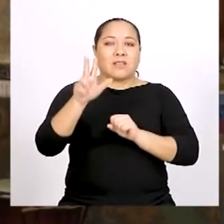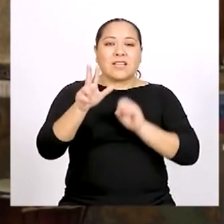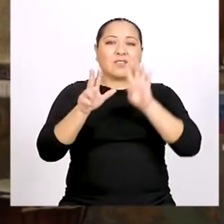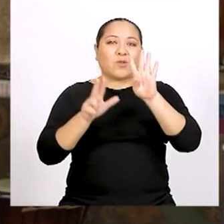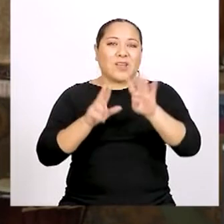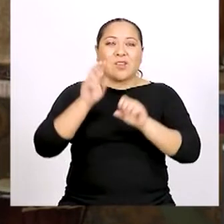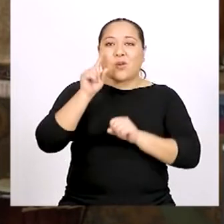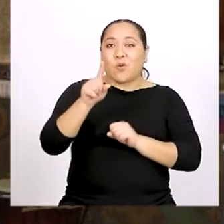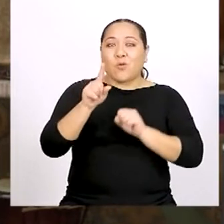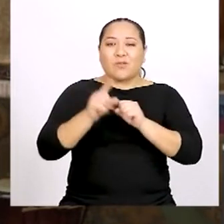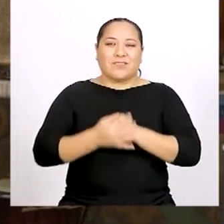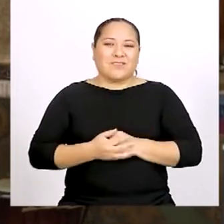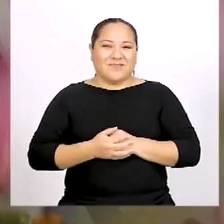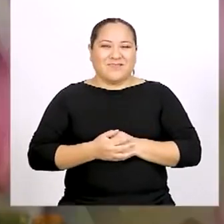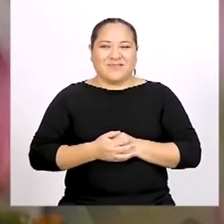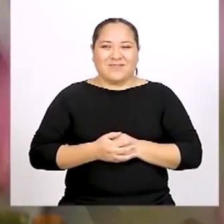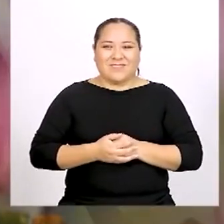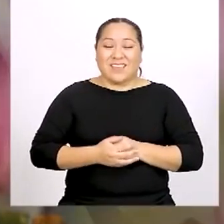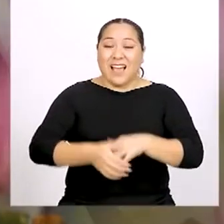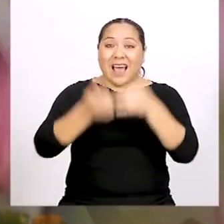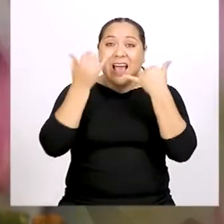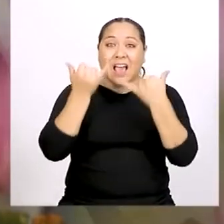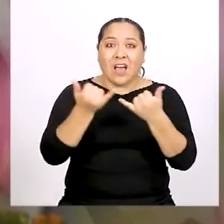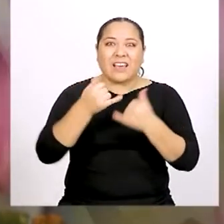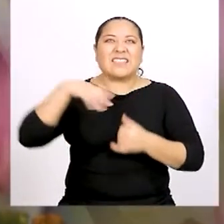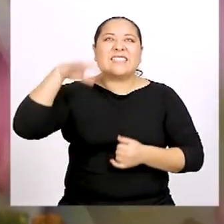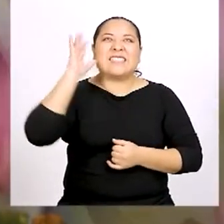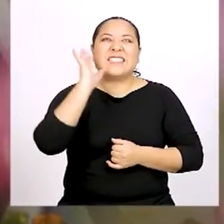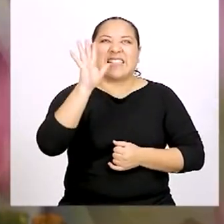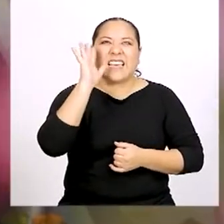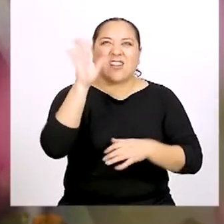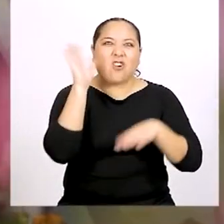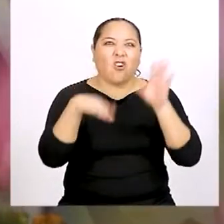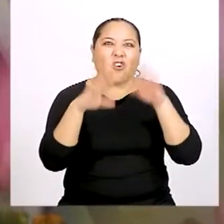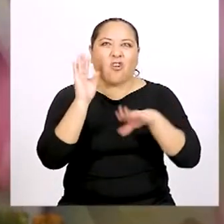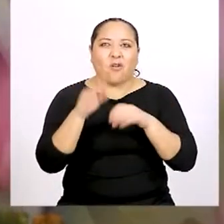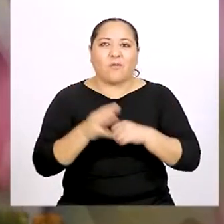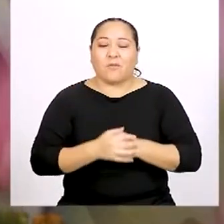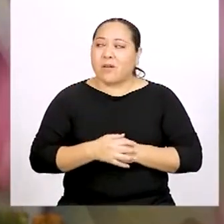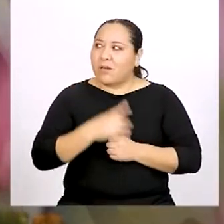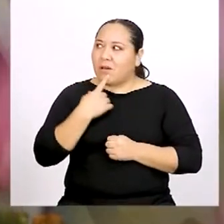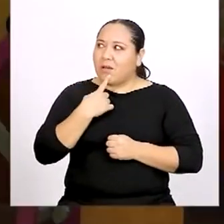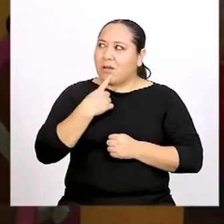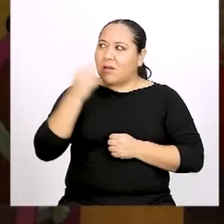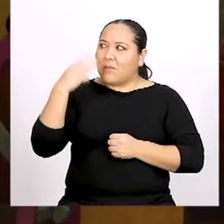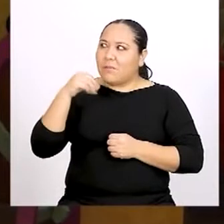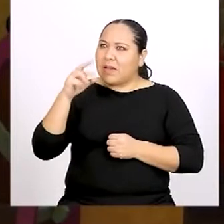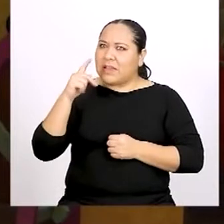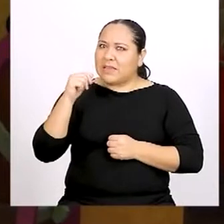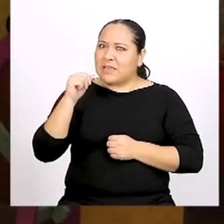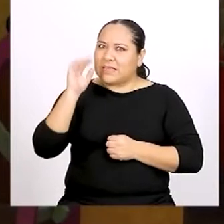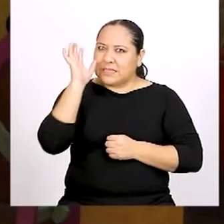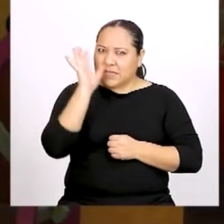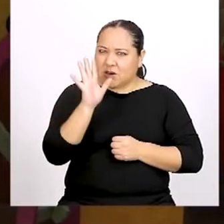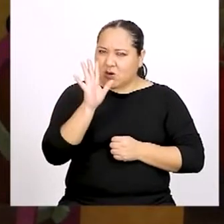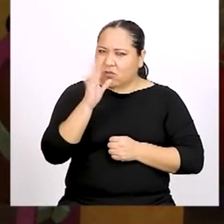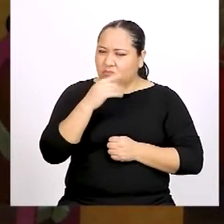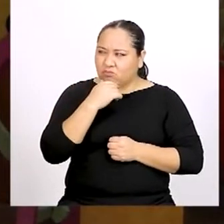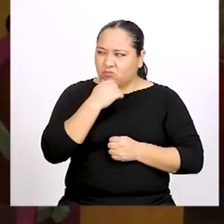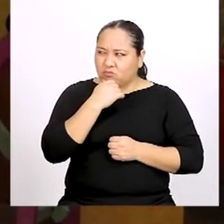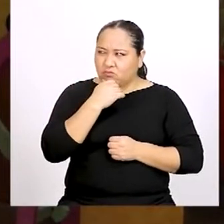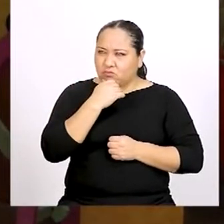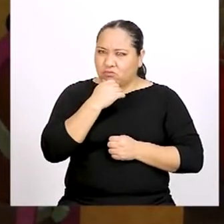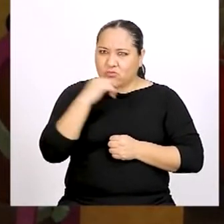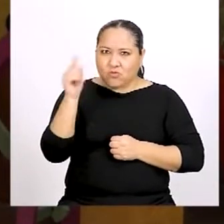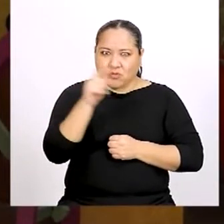cuatro. Un, dos, tres, cuatro. Pum, pum, pum. Ahora con cinco golpes. Uy, Martina. Cinco